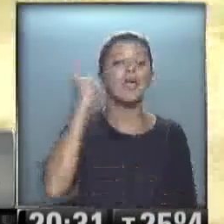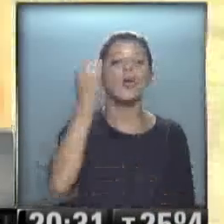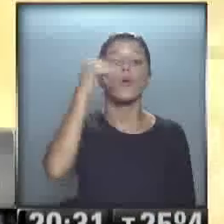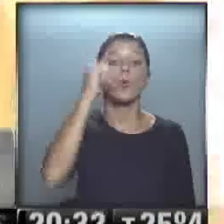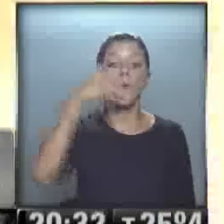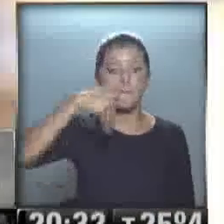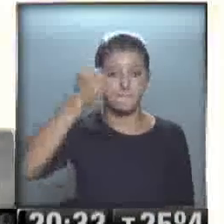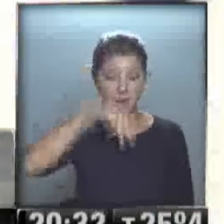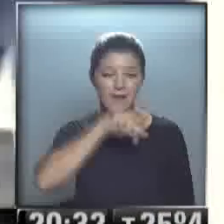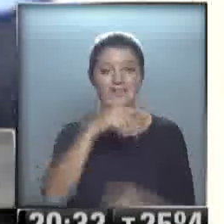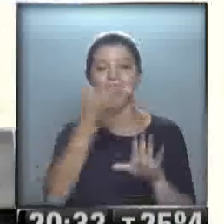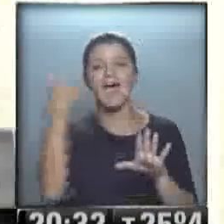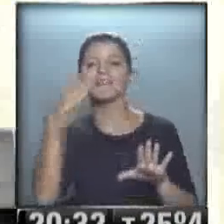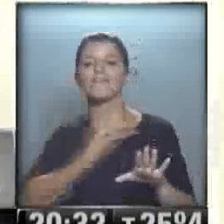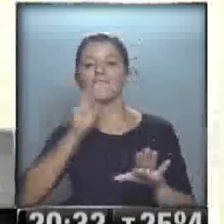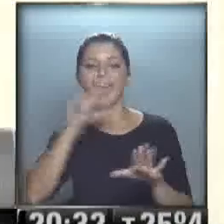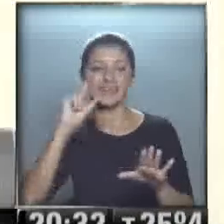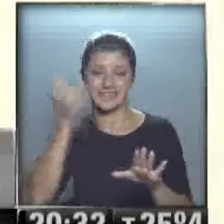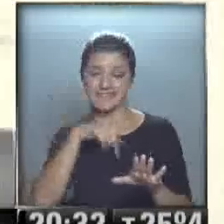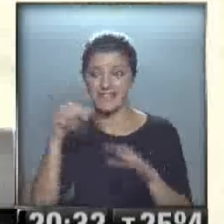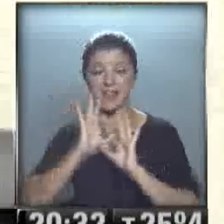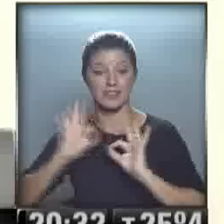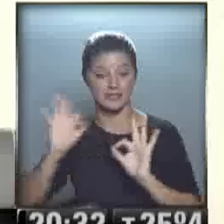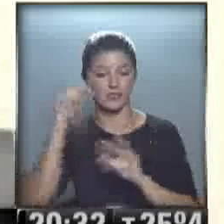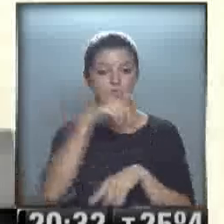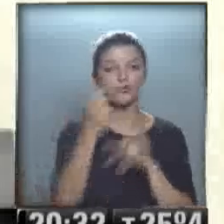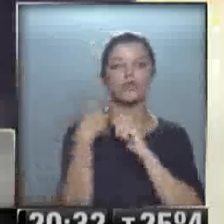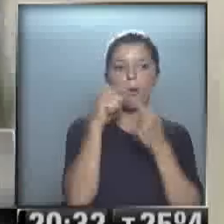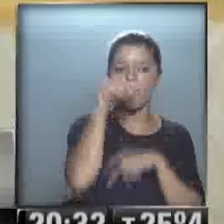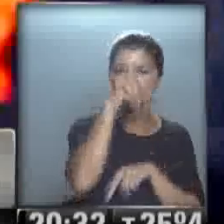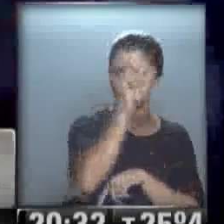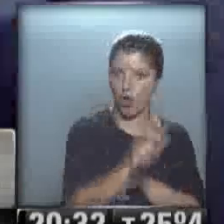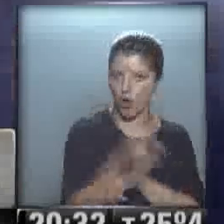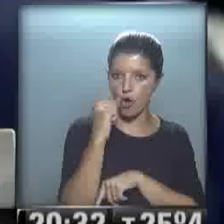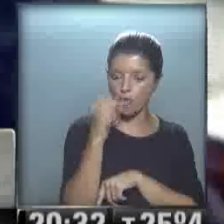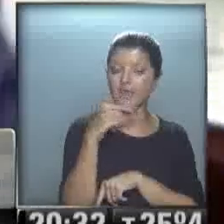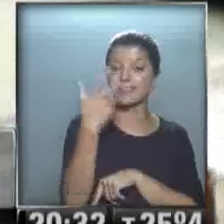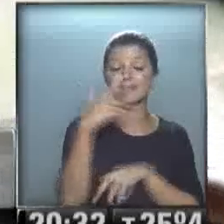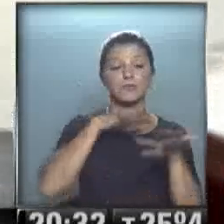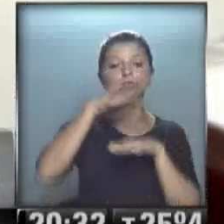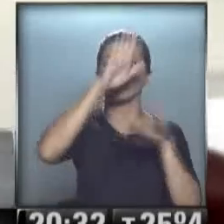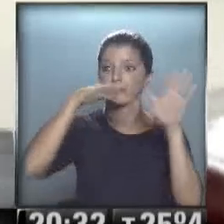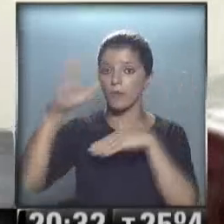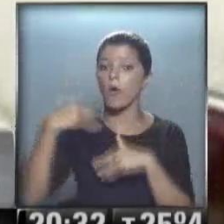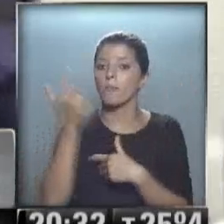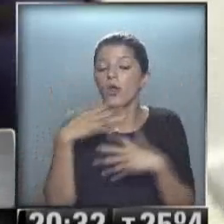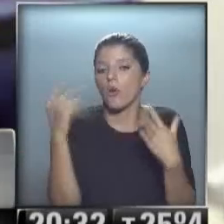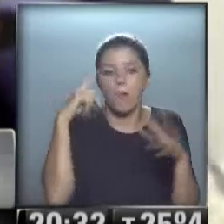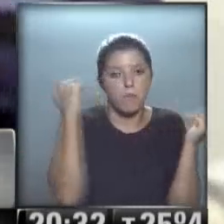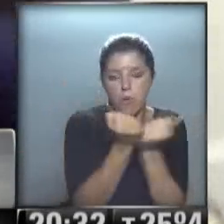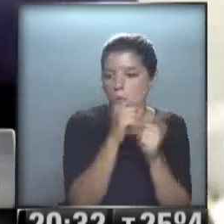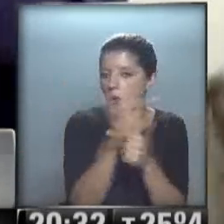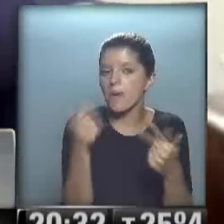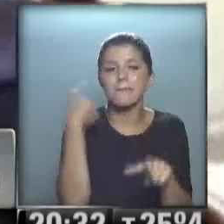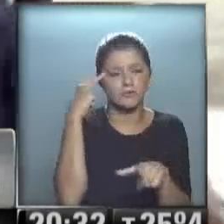de Guillermo Farías, quien se encuentra de licencia. El oficialismo llamó a sesiones en 3 oportunidades y ante la falta de quórum consideró que ya